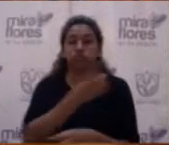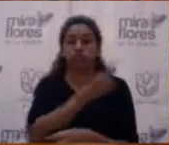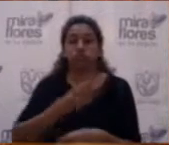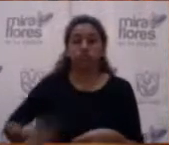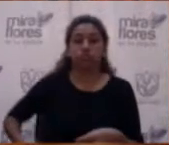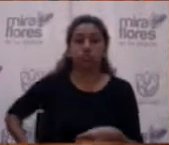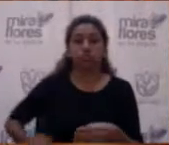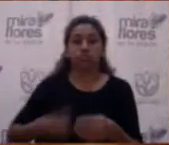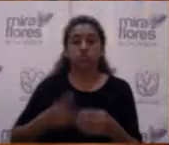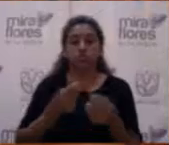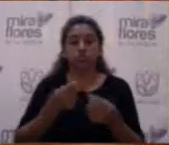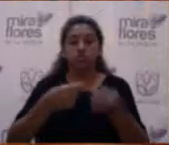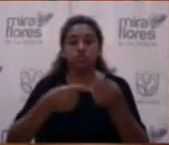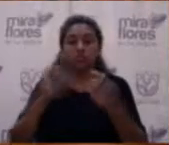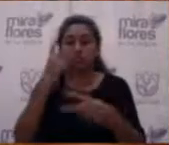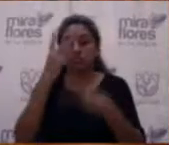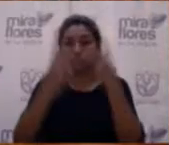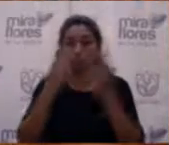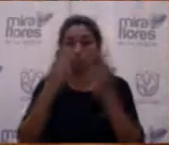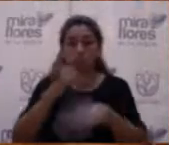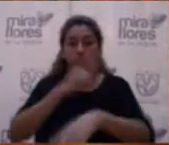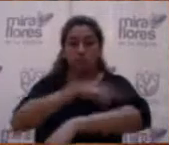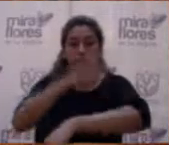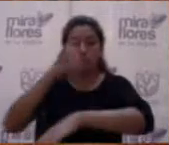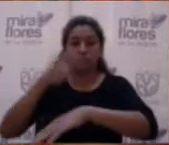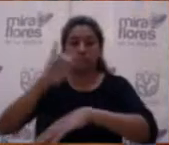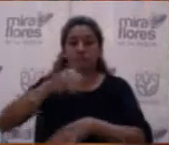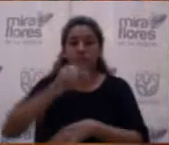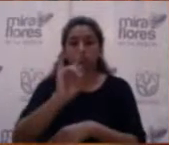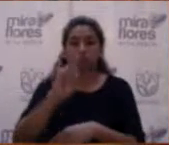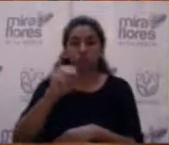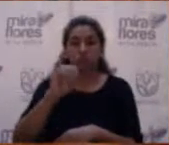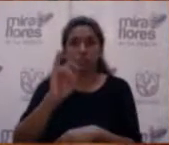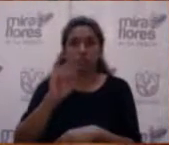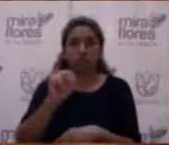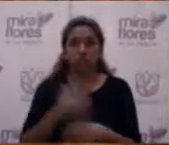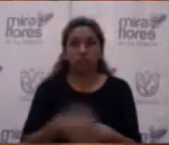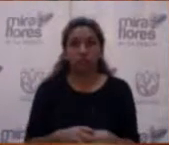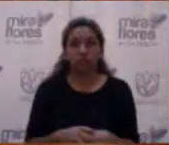Exterior y Turismo de la Región Regional Junín.